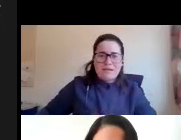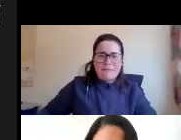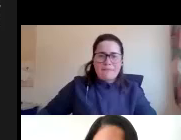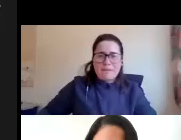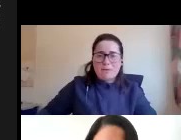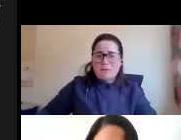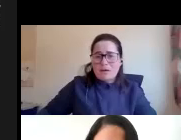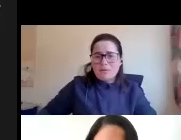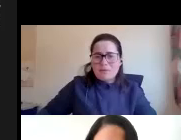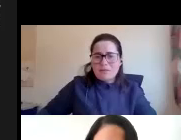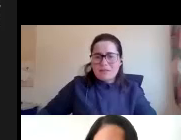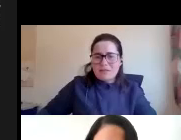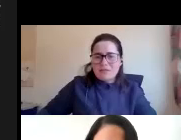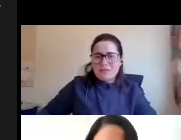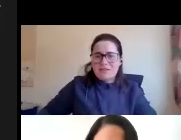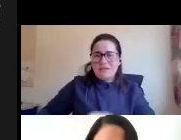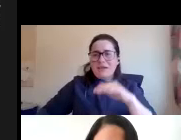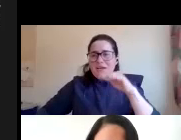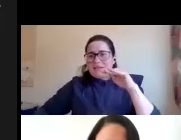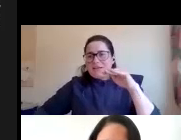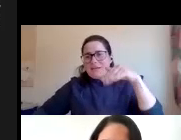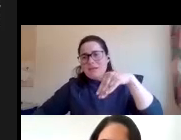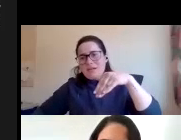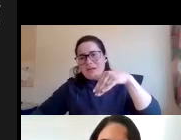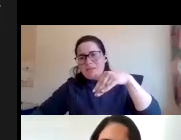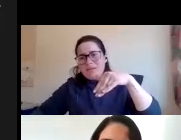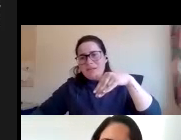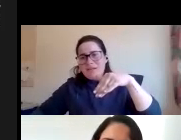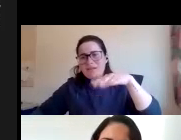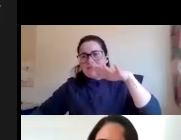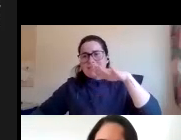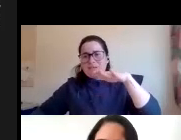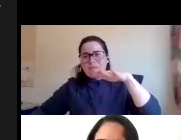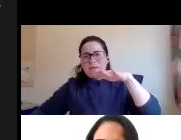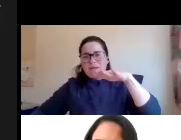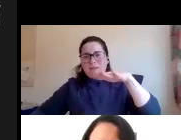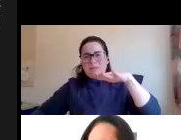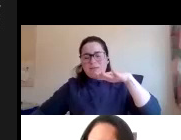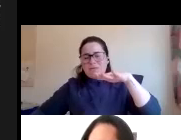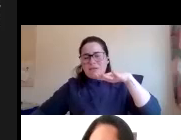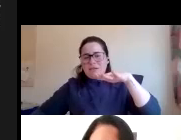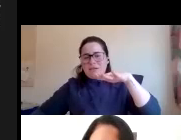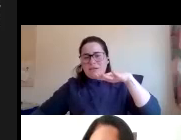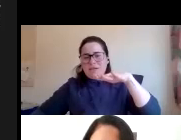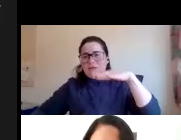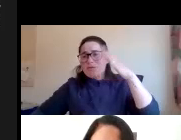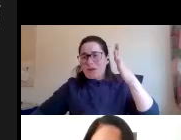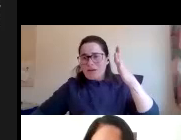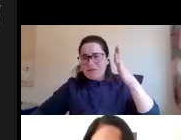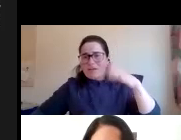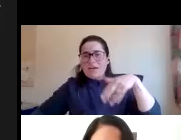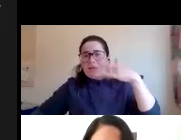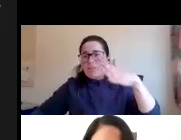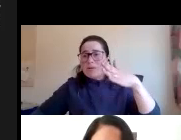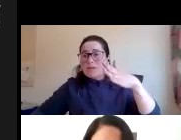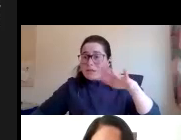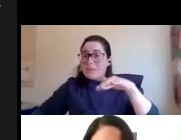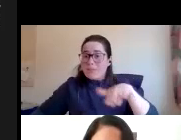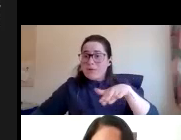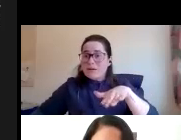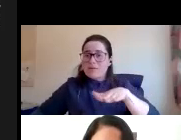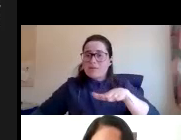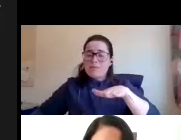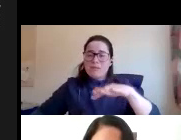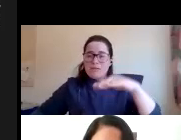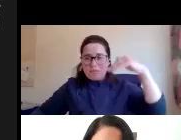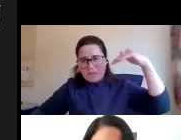es con taludes y entonces así se le elimina la pendiente y entonces no perdemos los suelos y por ende